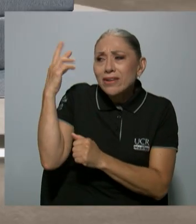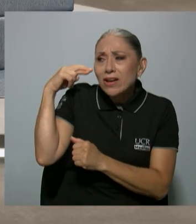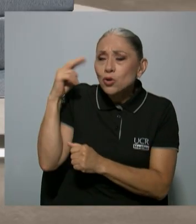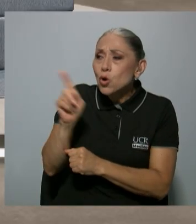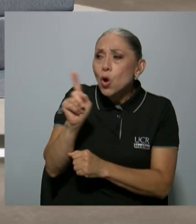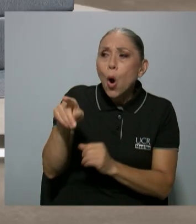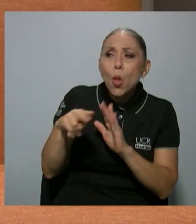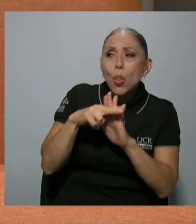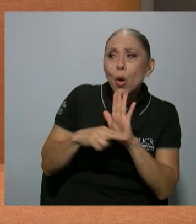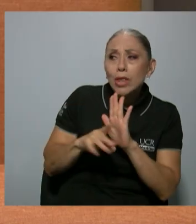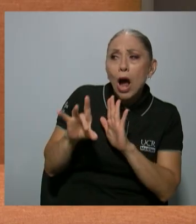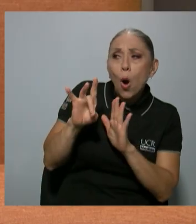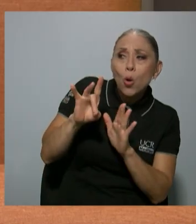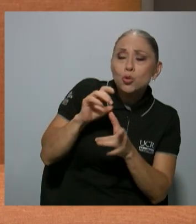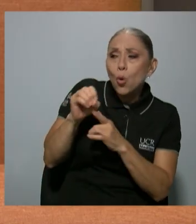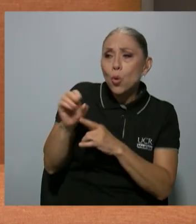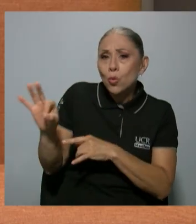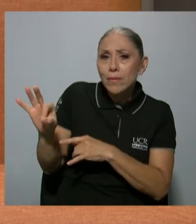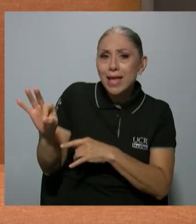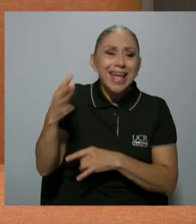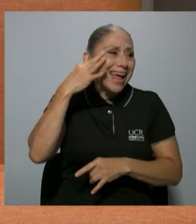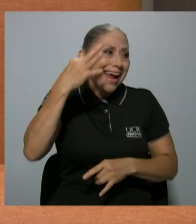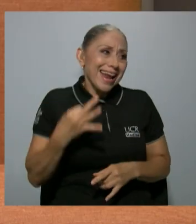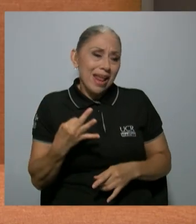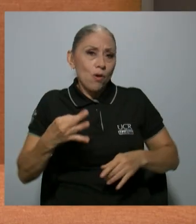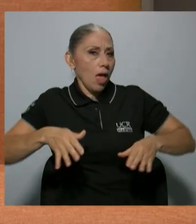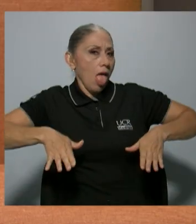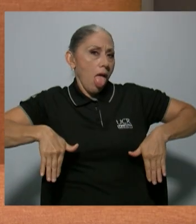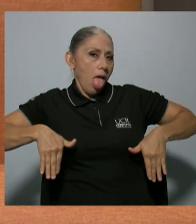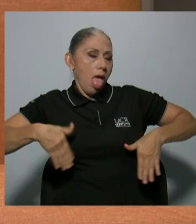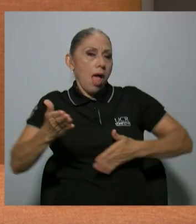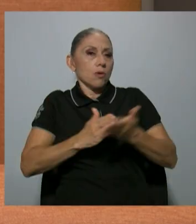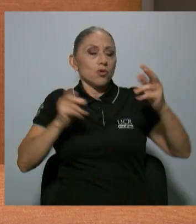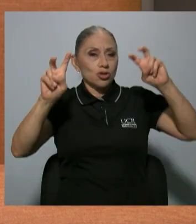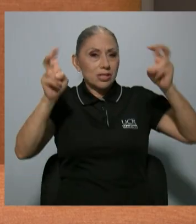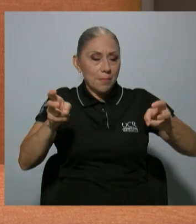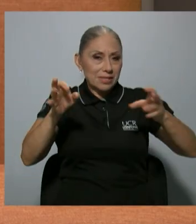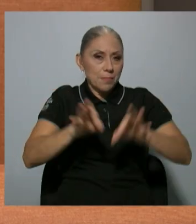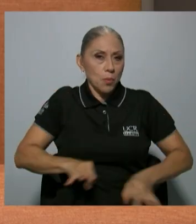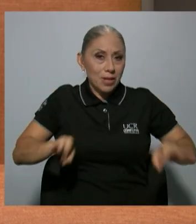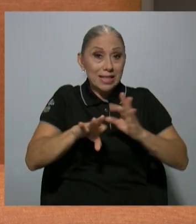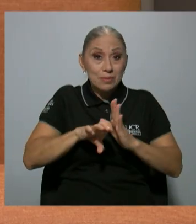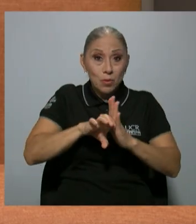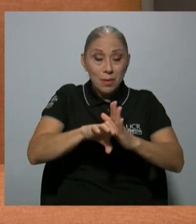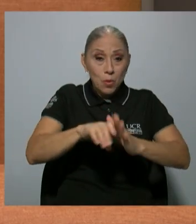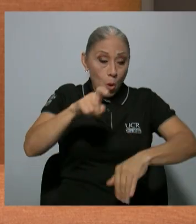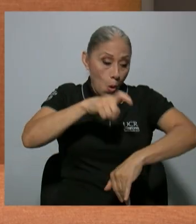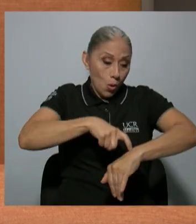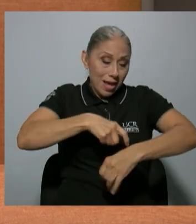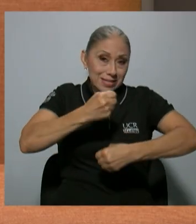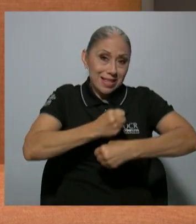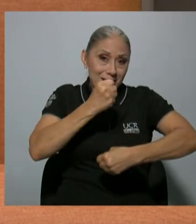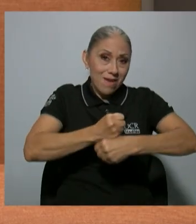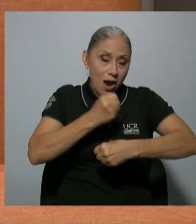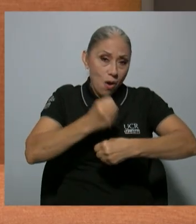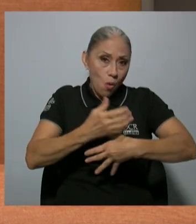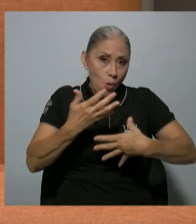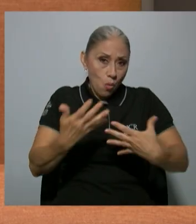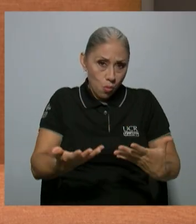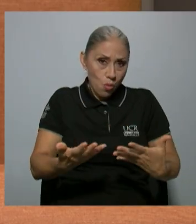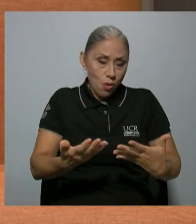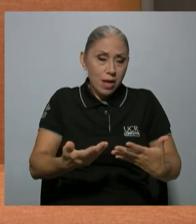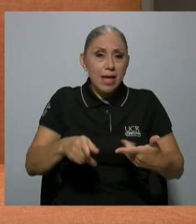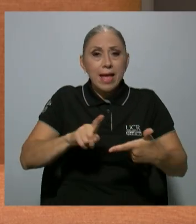hemos logrado tal vez avanzar en algunos temas muy importantes para el país, como son las jornadas de trabajo laborales, valga la redundancia,